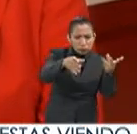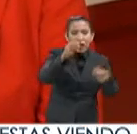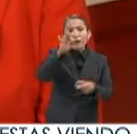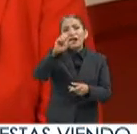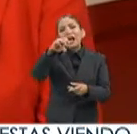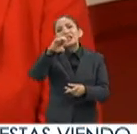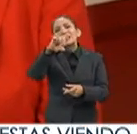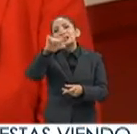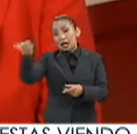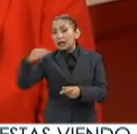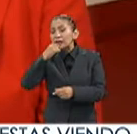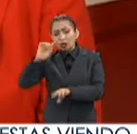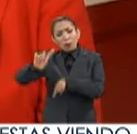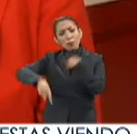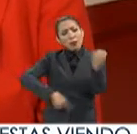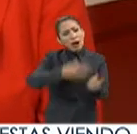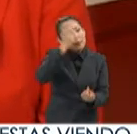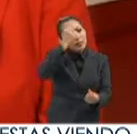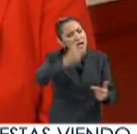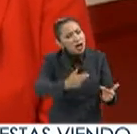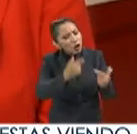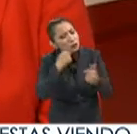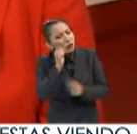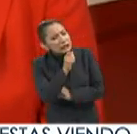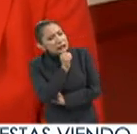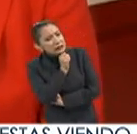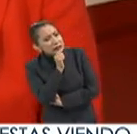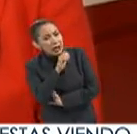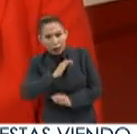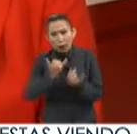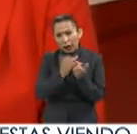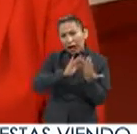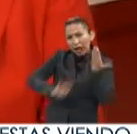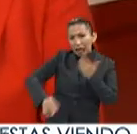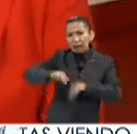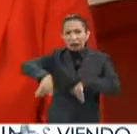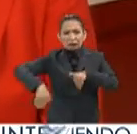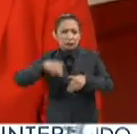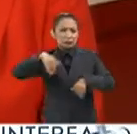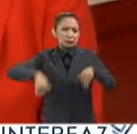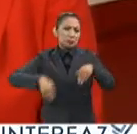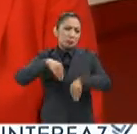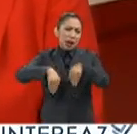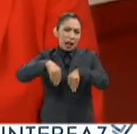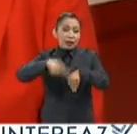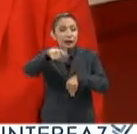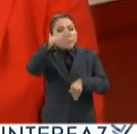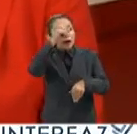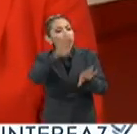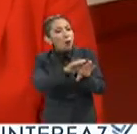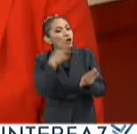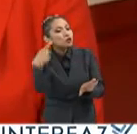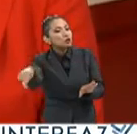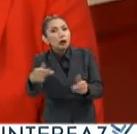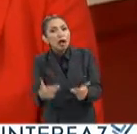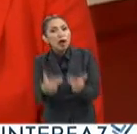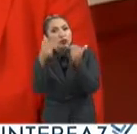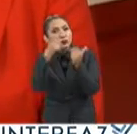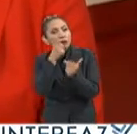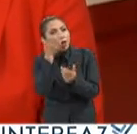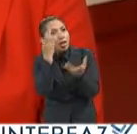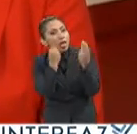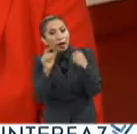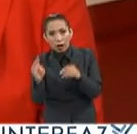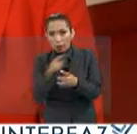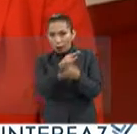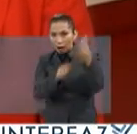niños es ir a clase de emprendimiento, clase de negocios. Así como van a karate, a natación, a ballet, aquí vienen a aprender cómo poner su propio negocio. Está